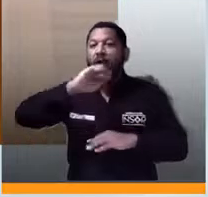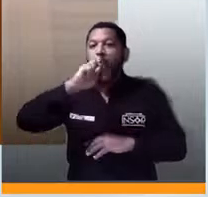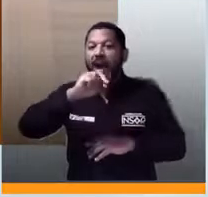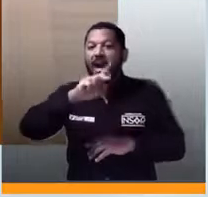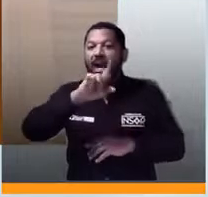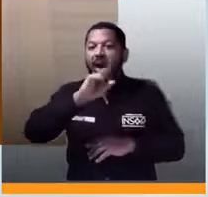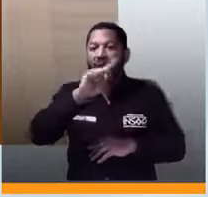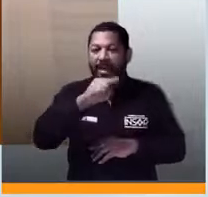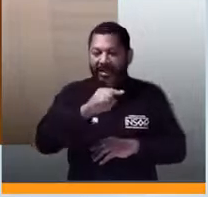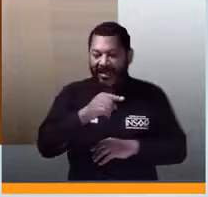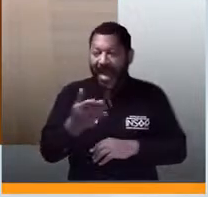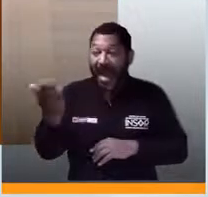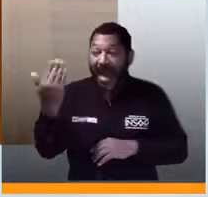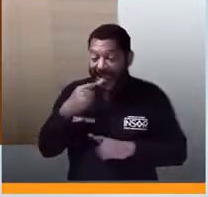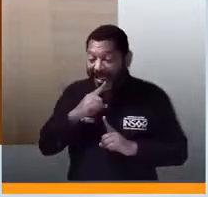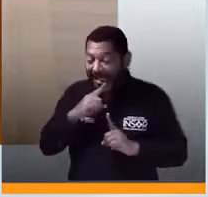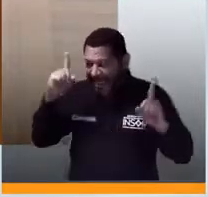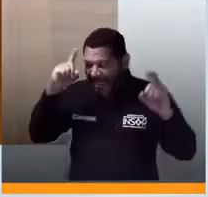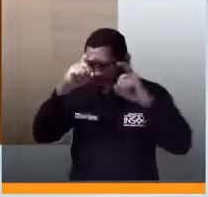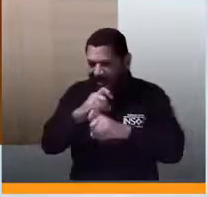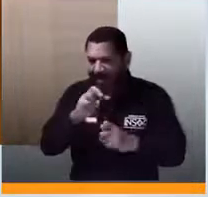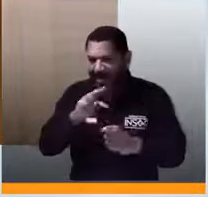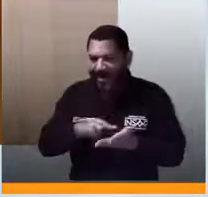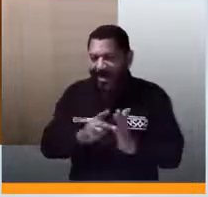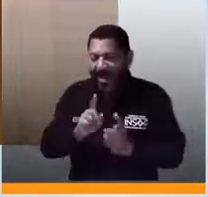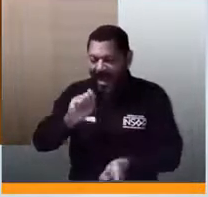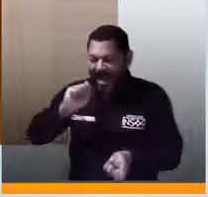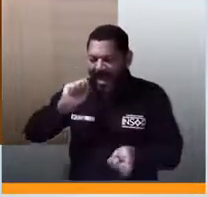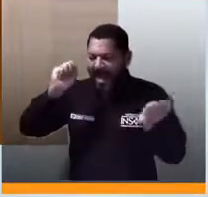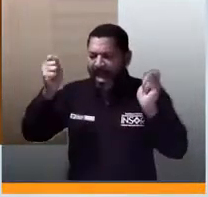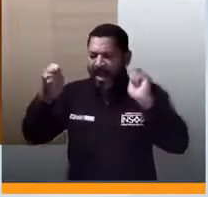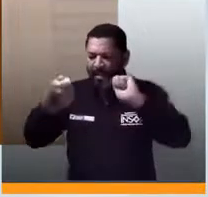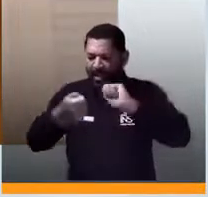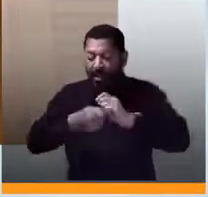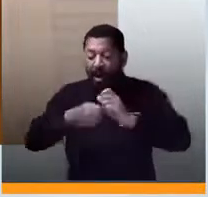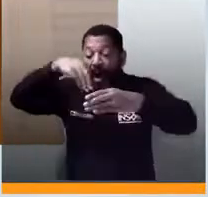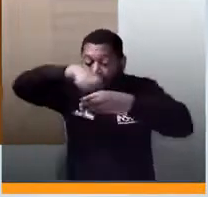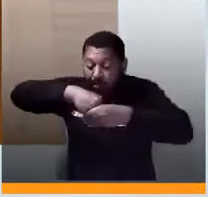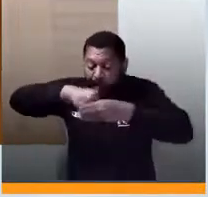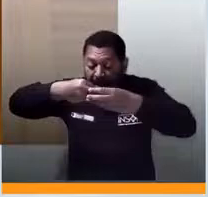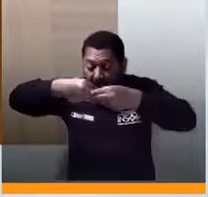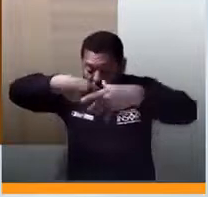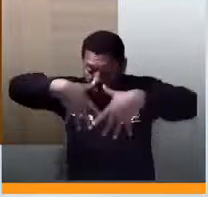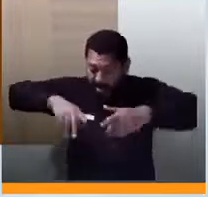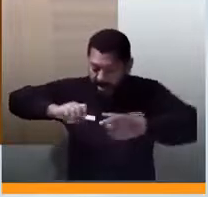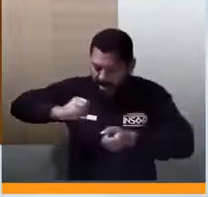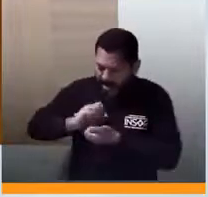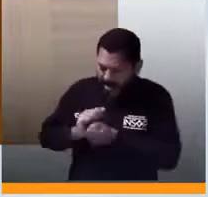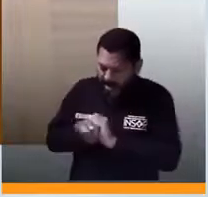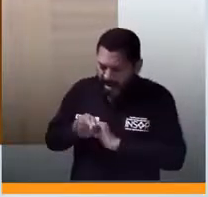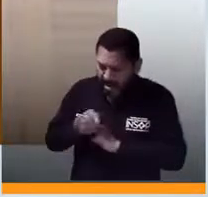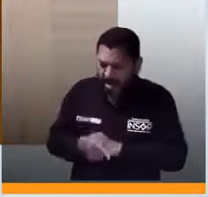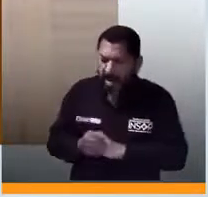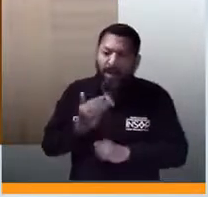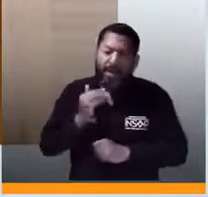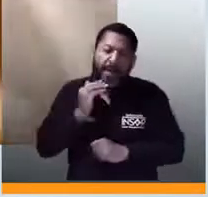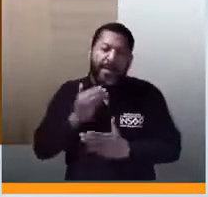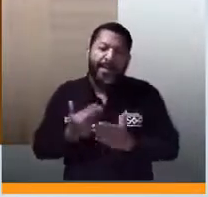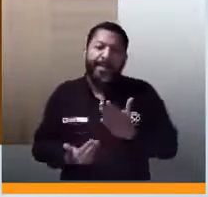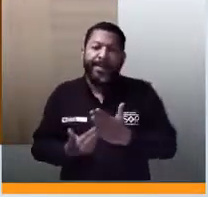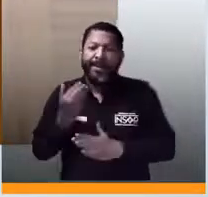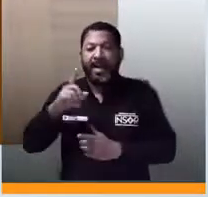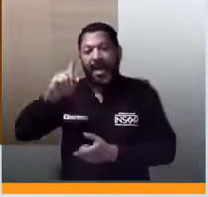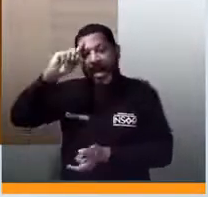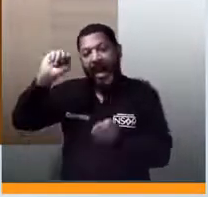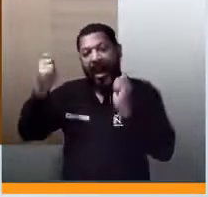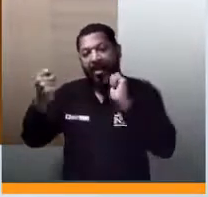hacía una reflexión sobre los cambios estructurales que esto ha significado, ¿no? El tema de cambiar